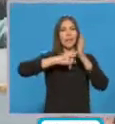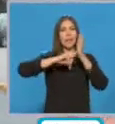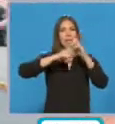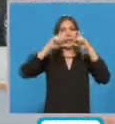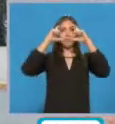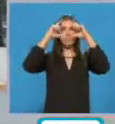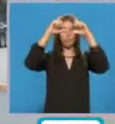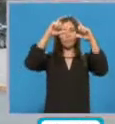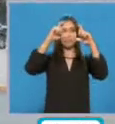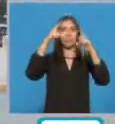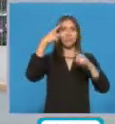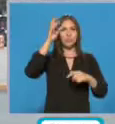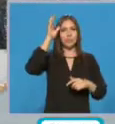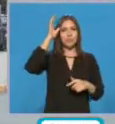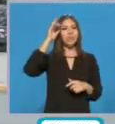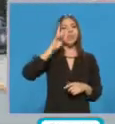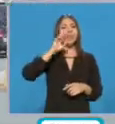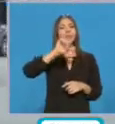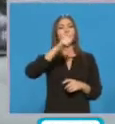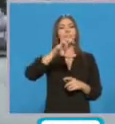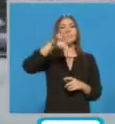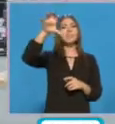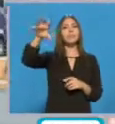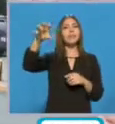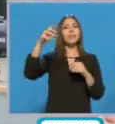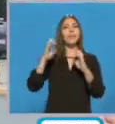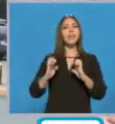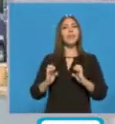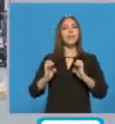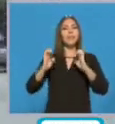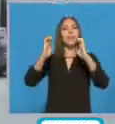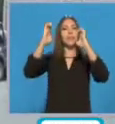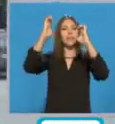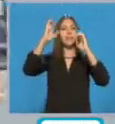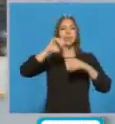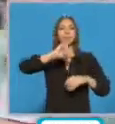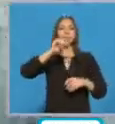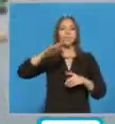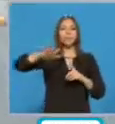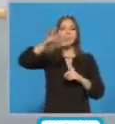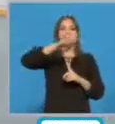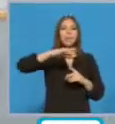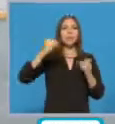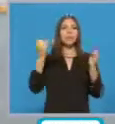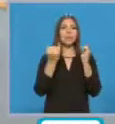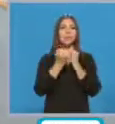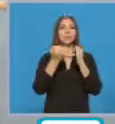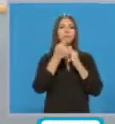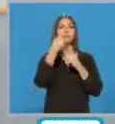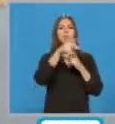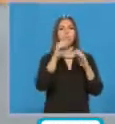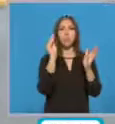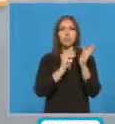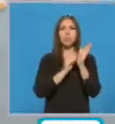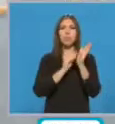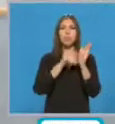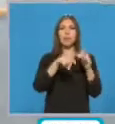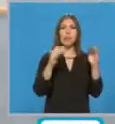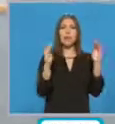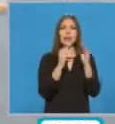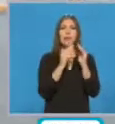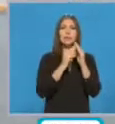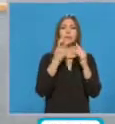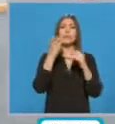allá, otros edificios que están acá, que tienen cantera y que son también casas habitacionales. Todo esto se comenzó a